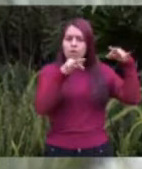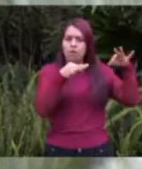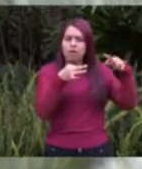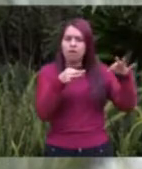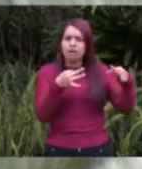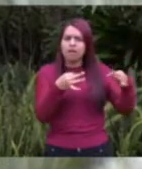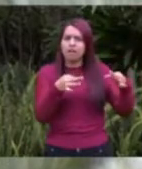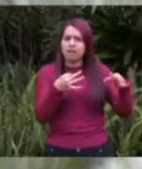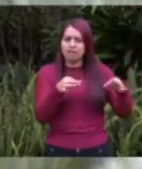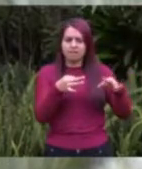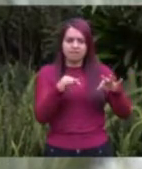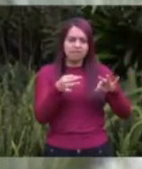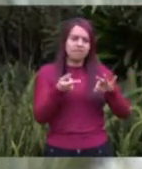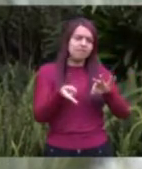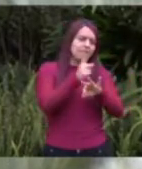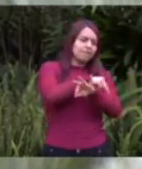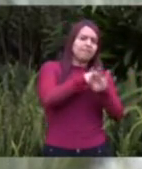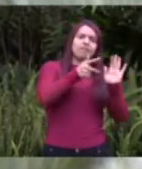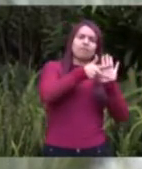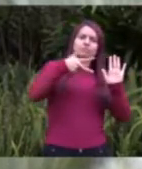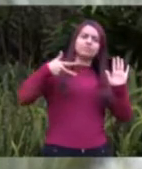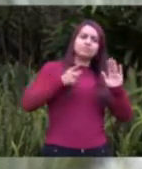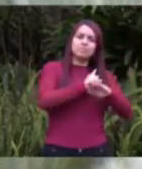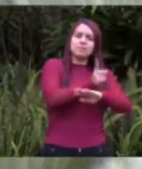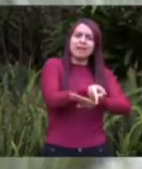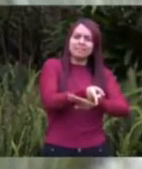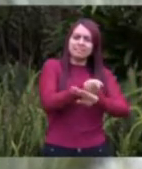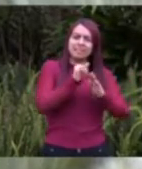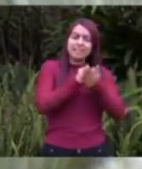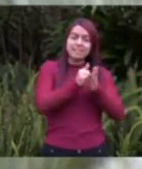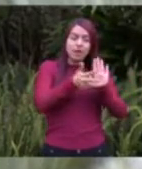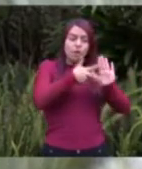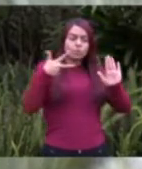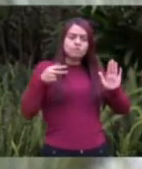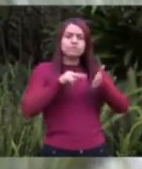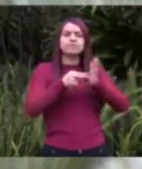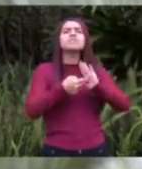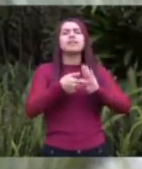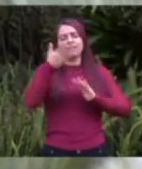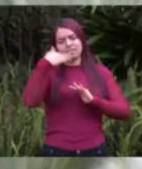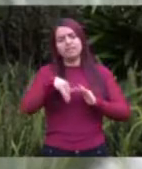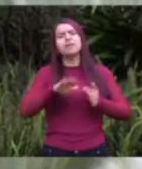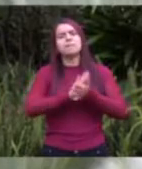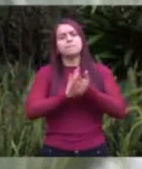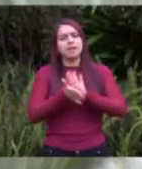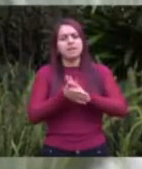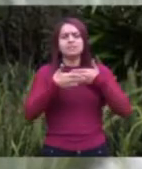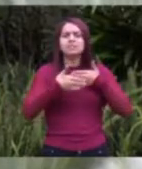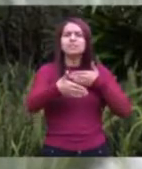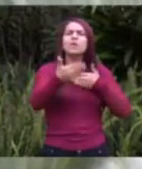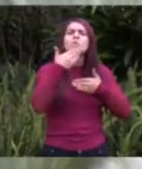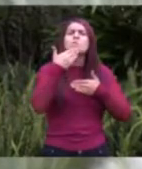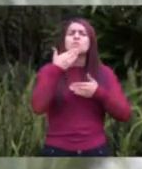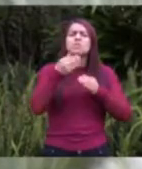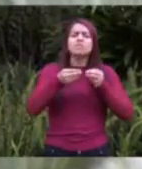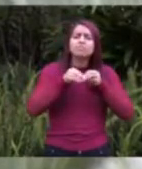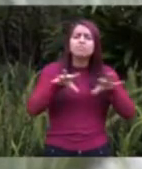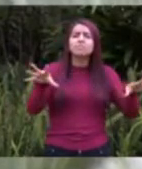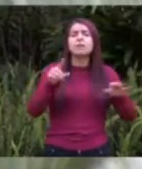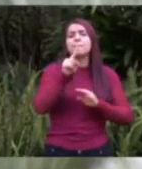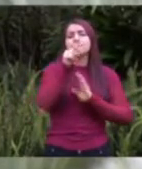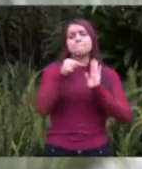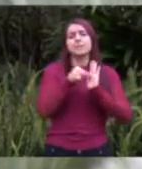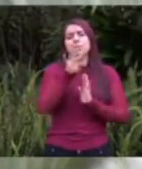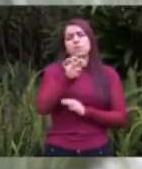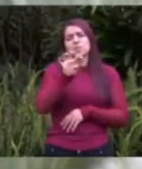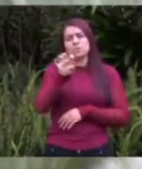la Constitución. Esa Constitución que abrió el camino de la paz en la jurisprudencia de 1991, cuando